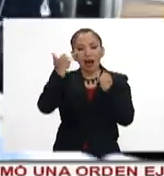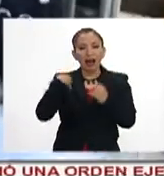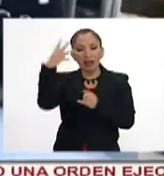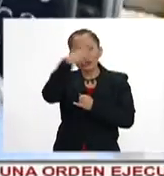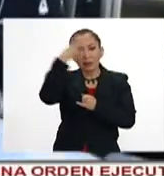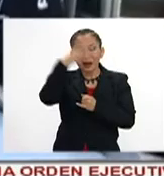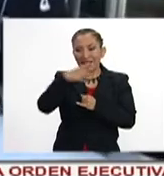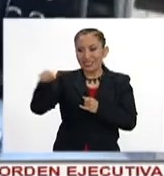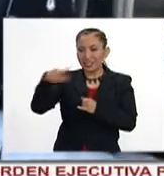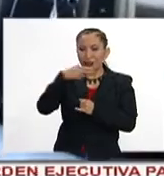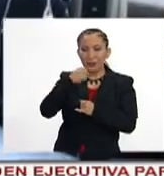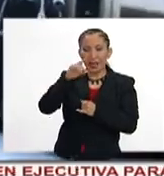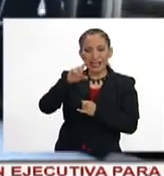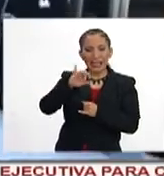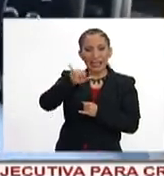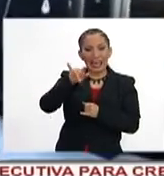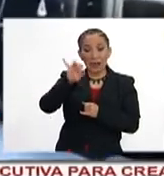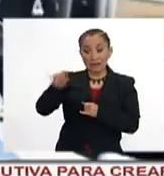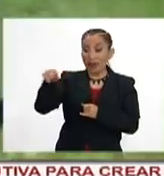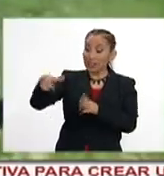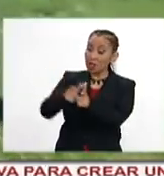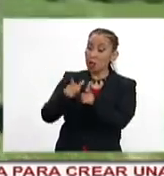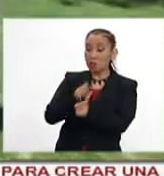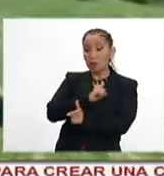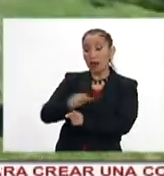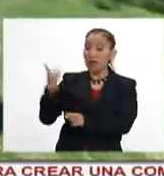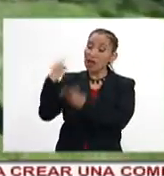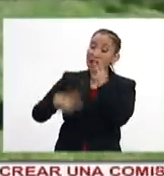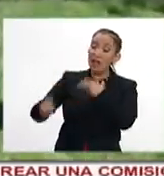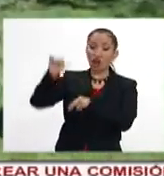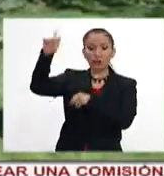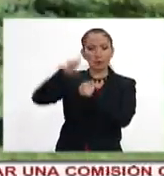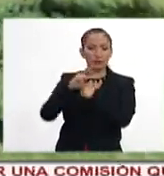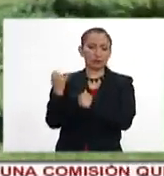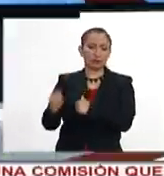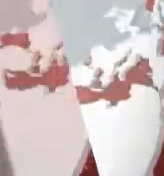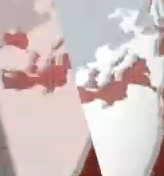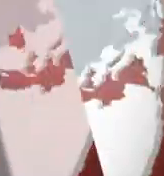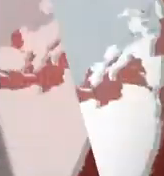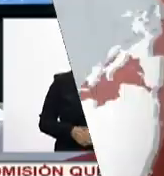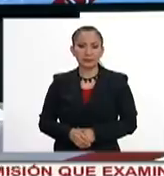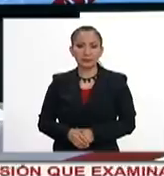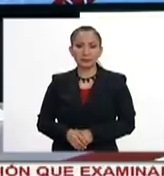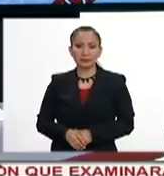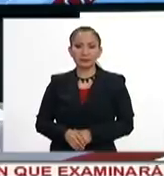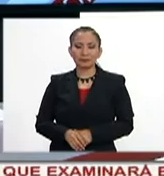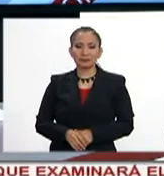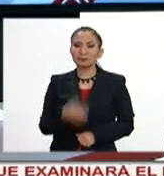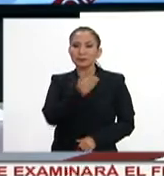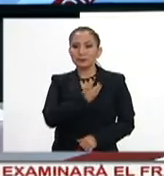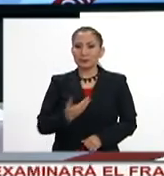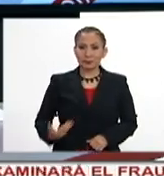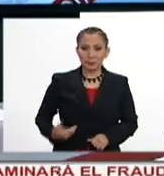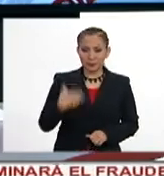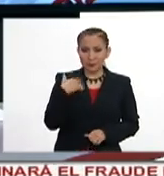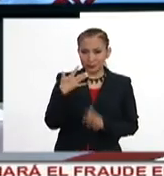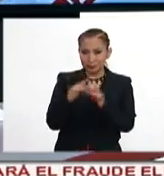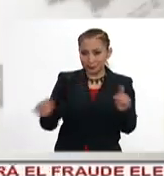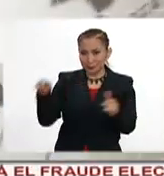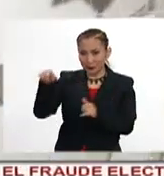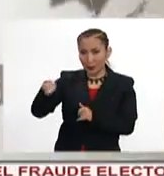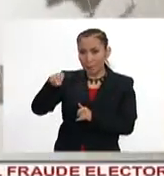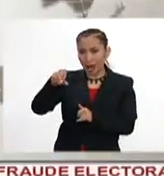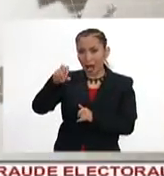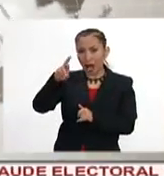Jeff Sessions, quienes relacionan a estas bandas con indocumentados. El presidente electo de Francia,